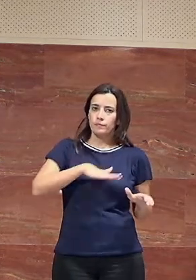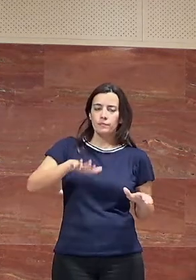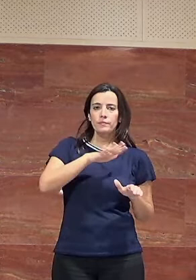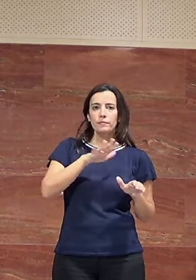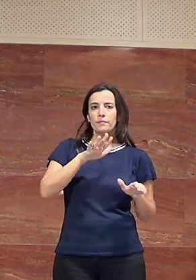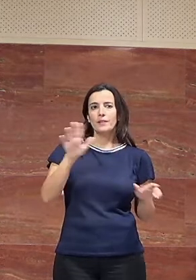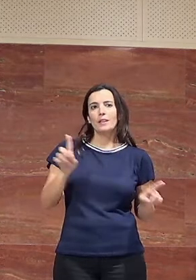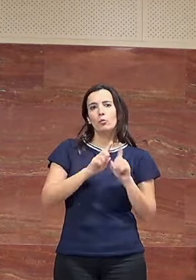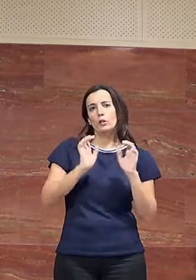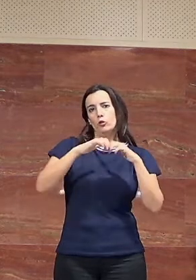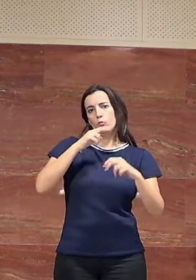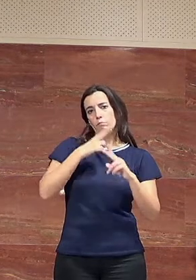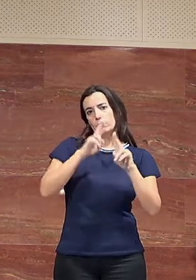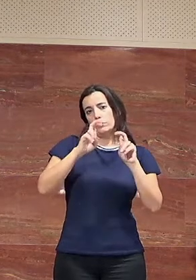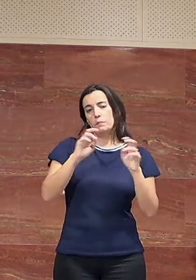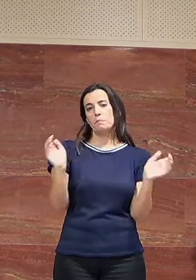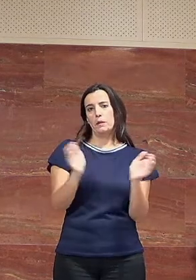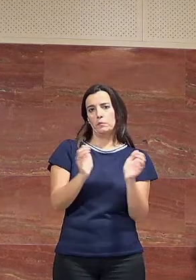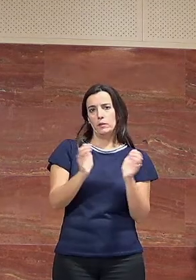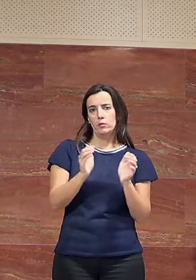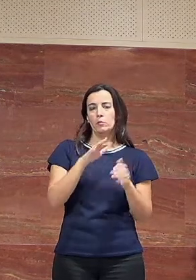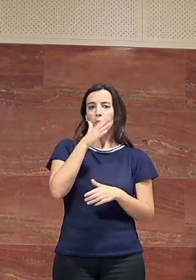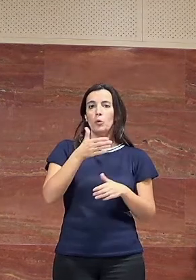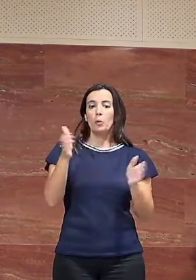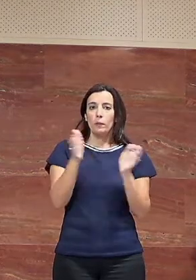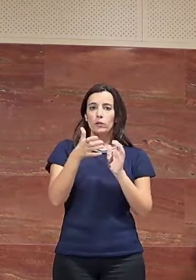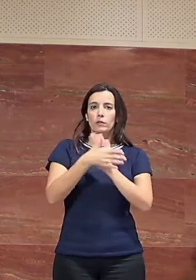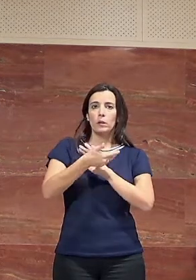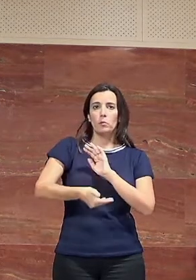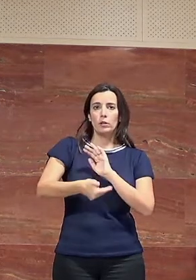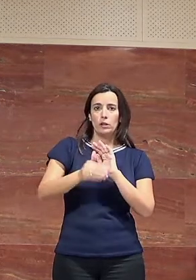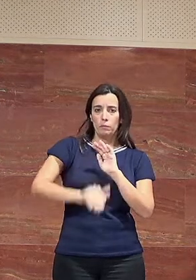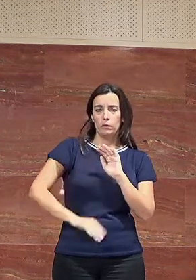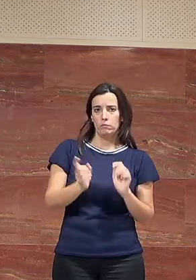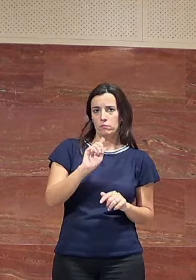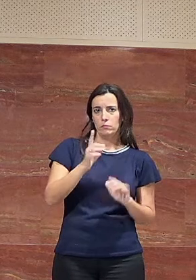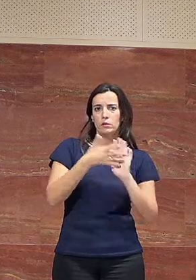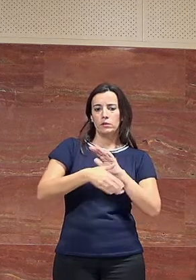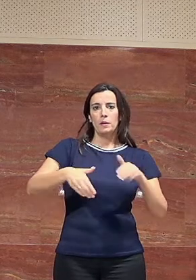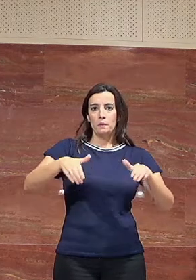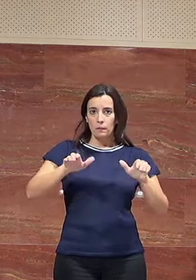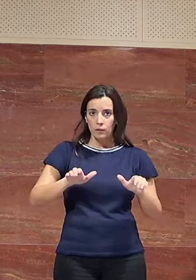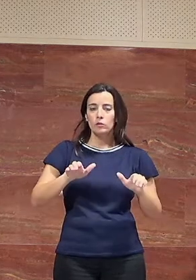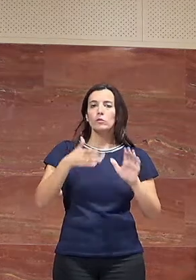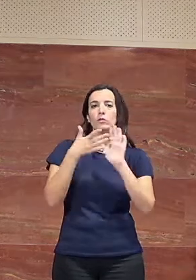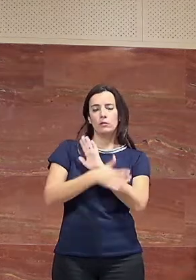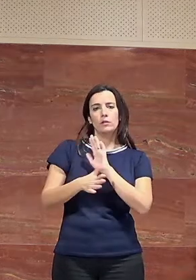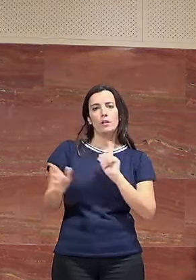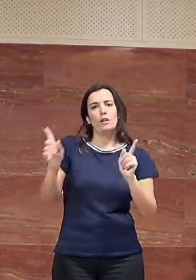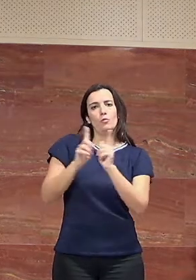más pequeño, pero sin embargo, por ser pequeño no es menos importante. La existencia de bancos favorece el encuentro